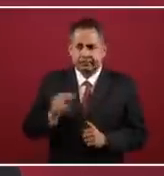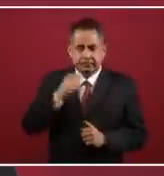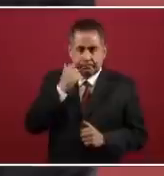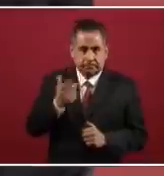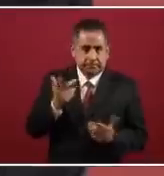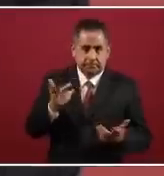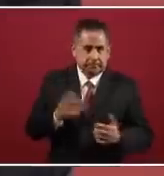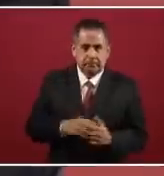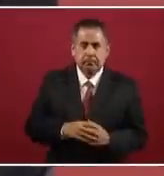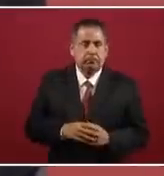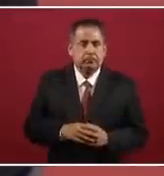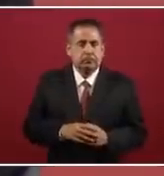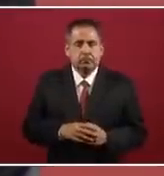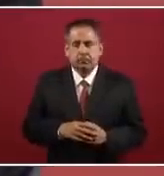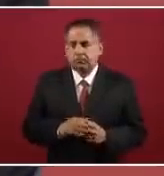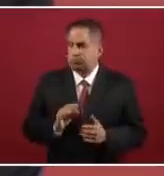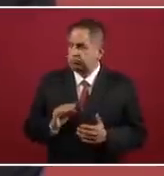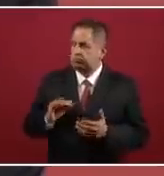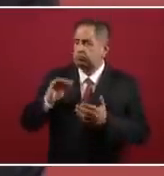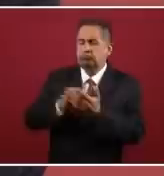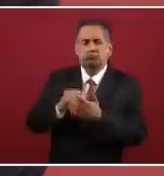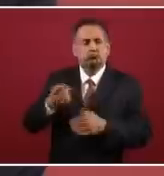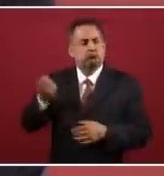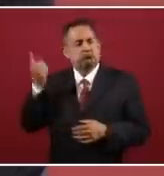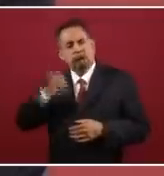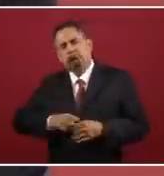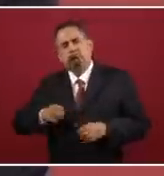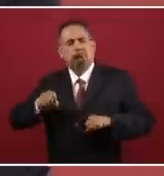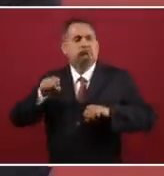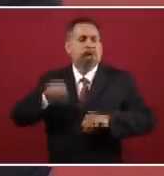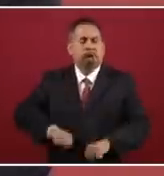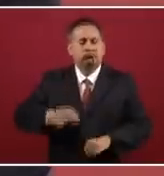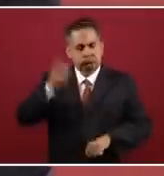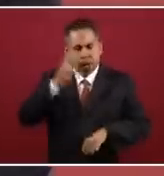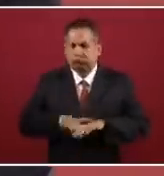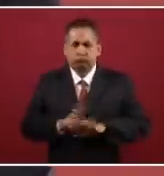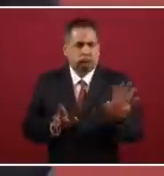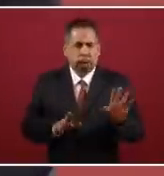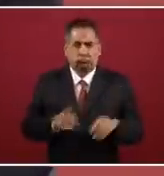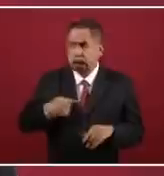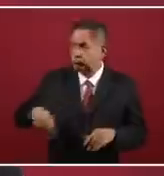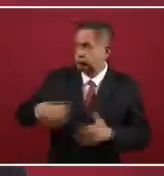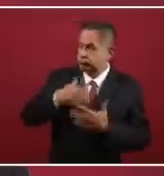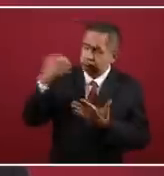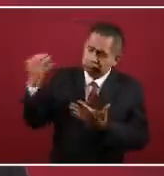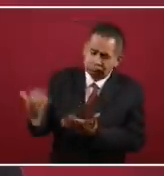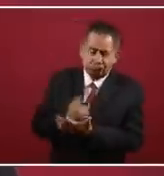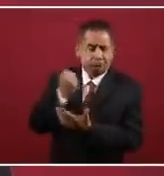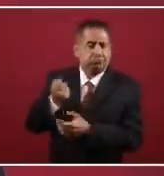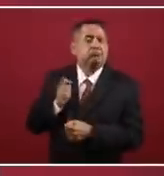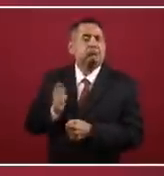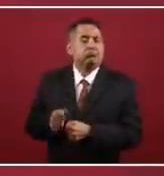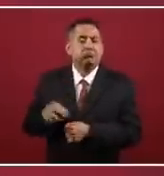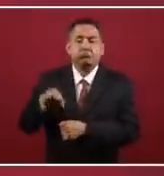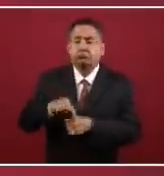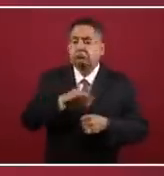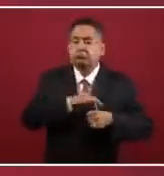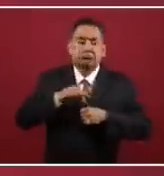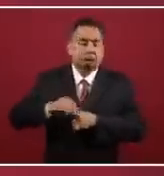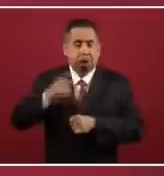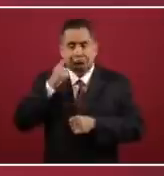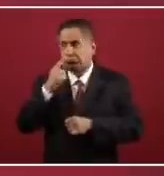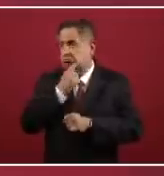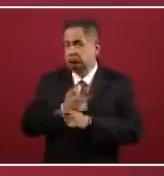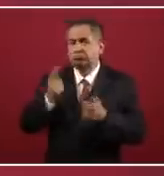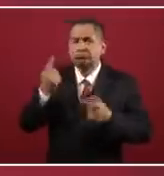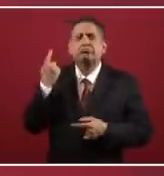queremos establecer una dictadura. Triunfamos precisamente para